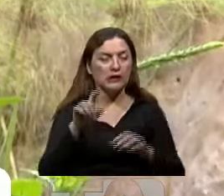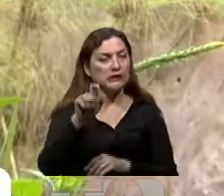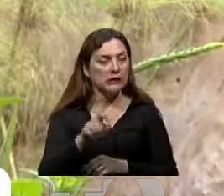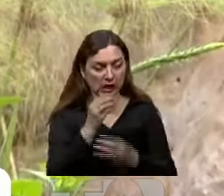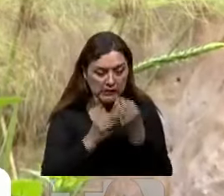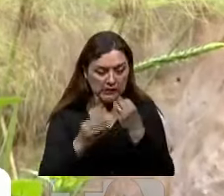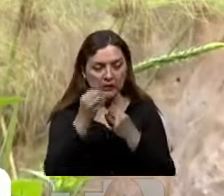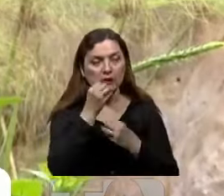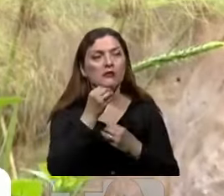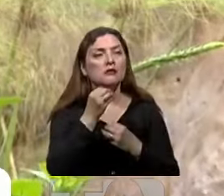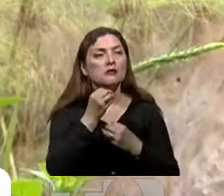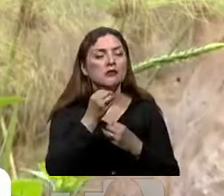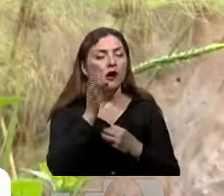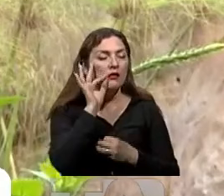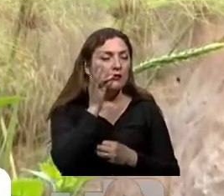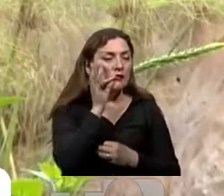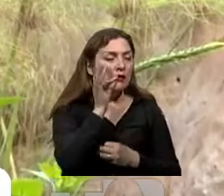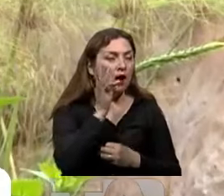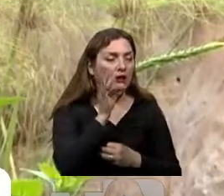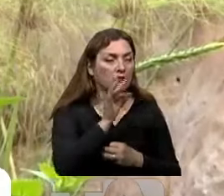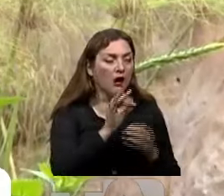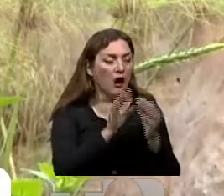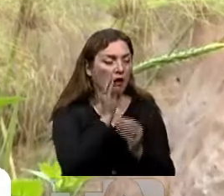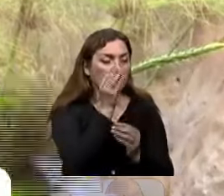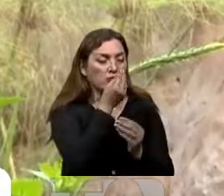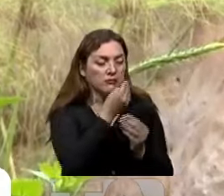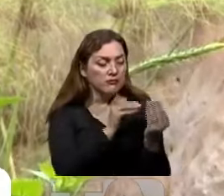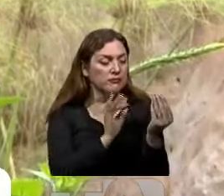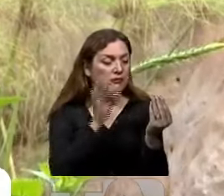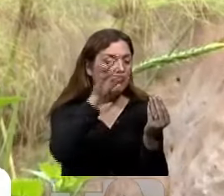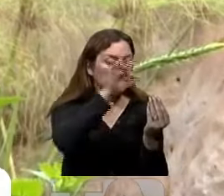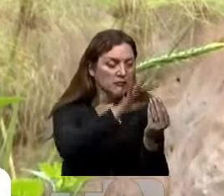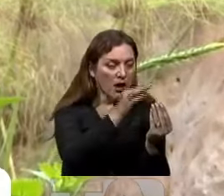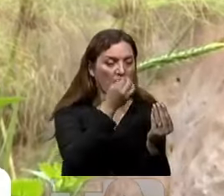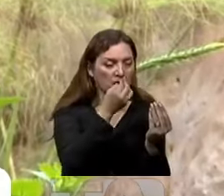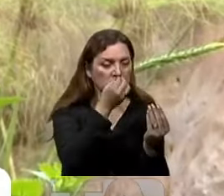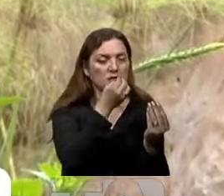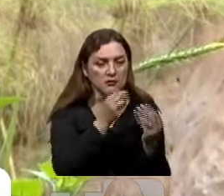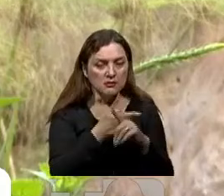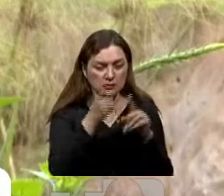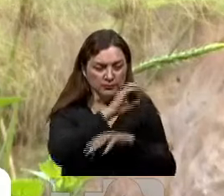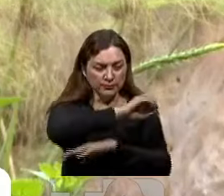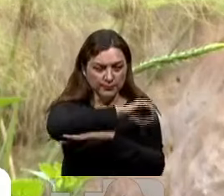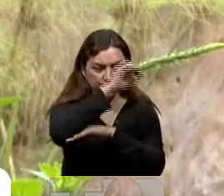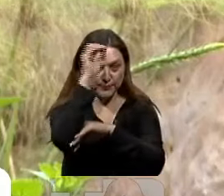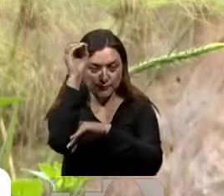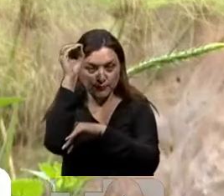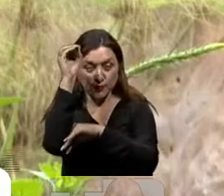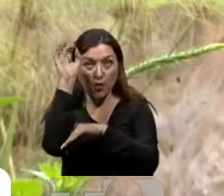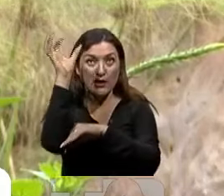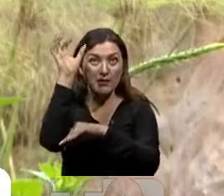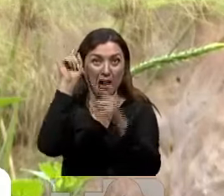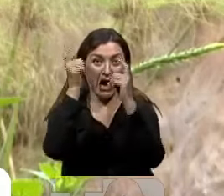su alimentación, que son las frutas y las plantas nectaríferas. Tarifas que tenemos aquí. El momento que el sol se oculta o hay un cambio de